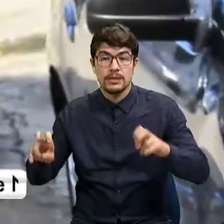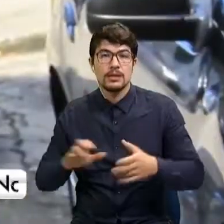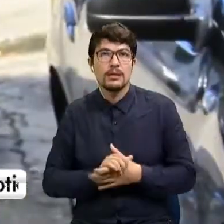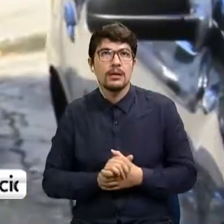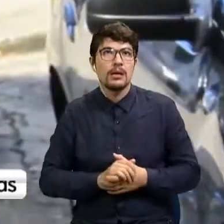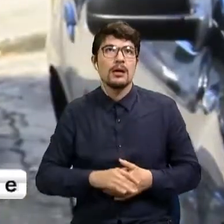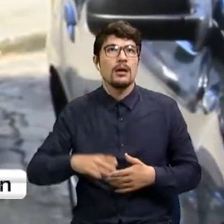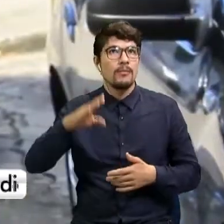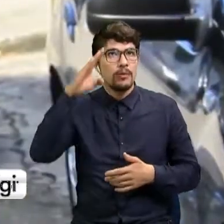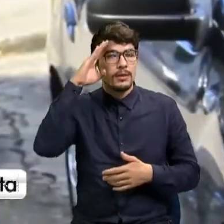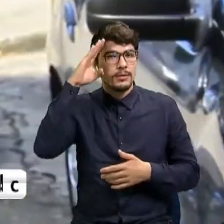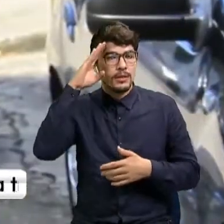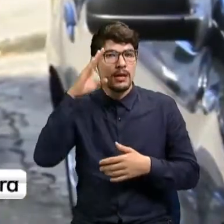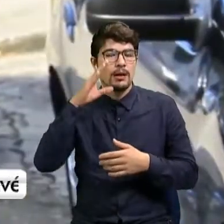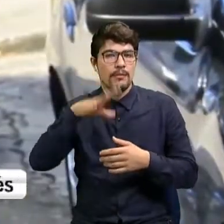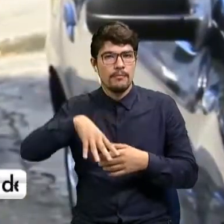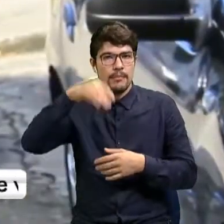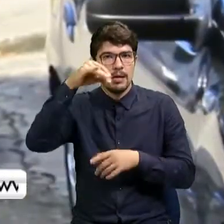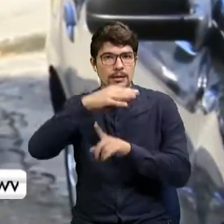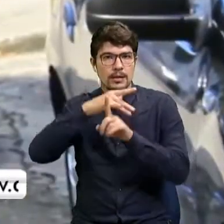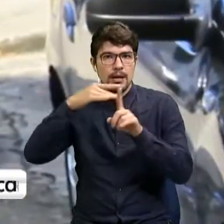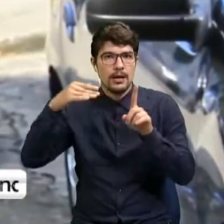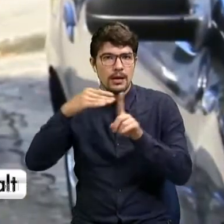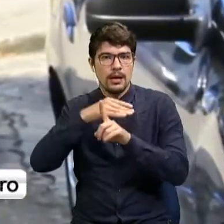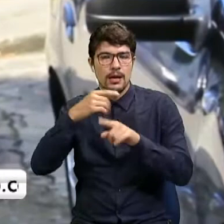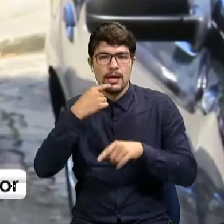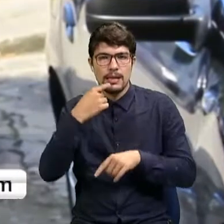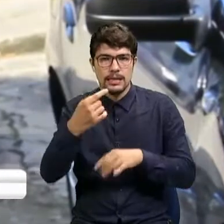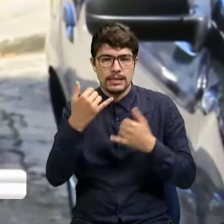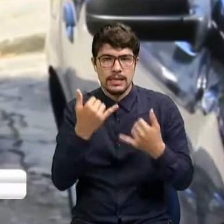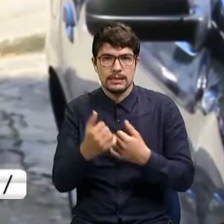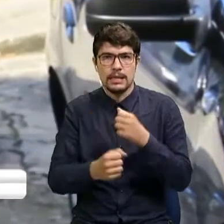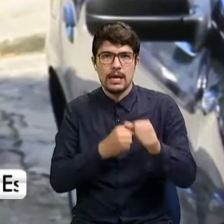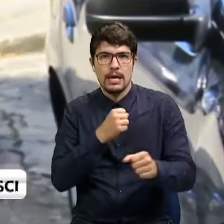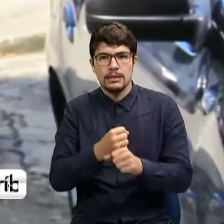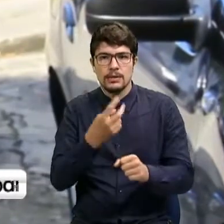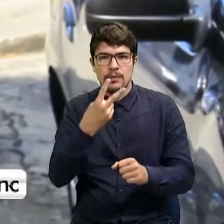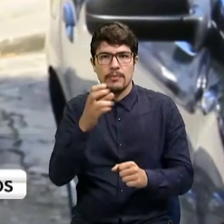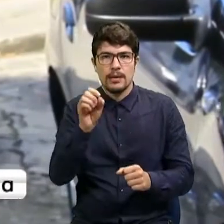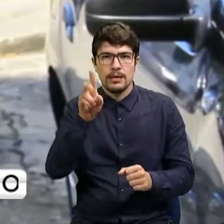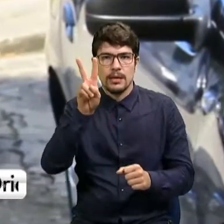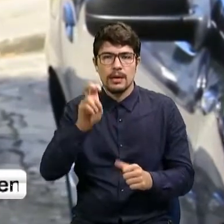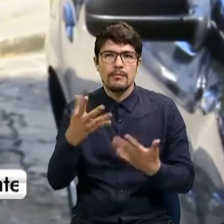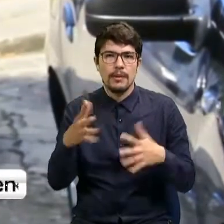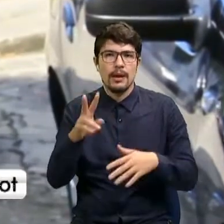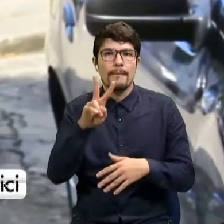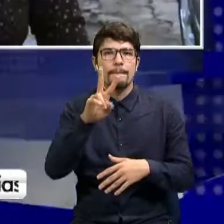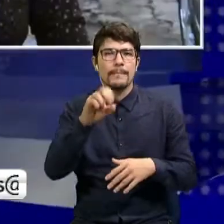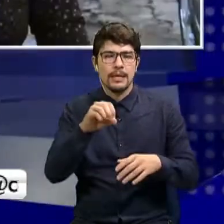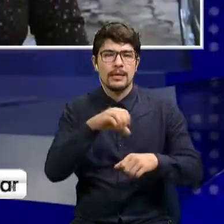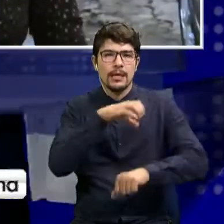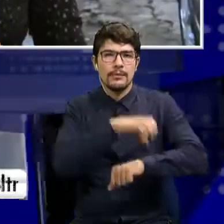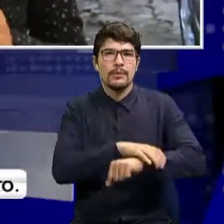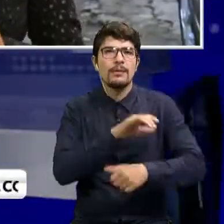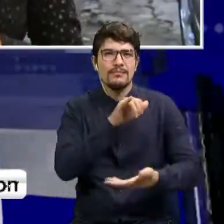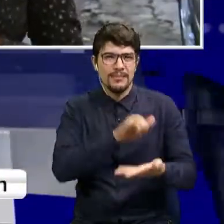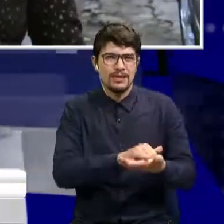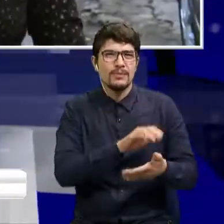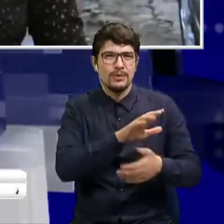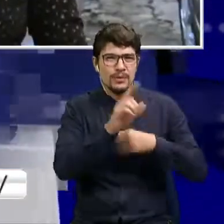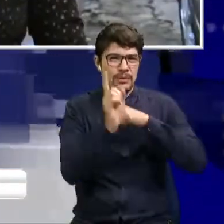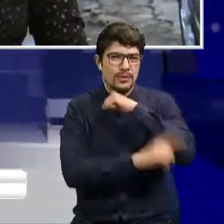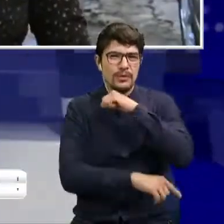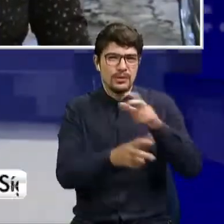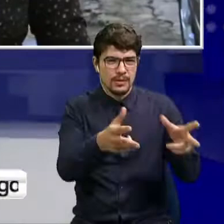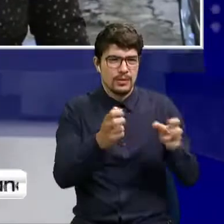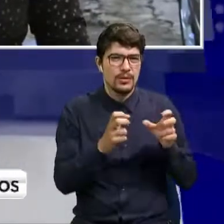policía del magdalena medio ha reportado que en lo que va corrido 2017 se han presentado 20 capturas por extorsión 15 de